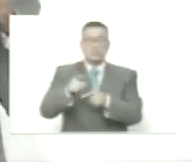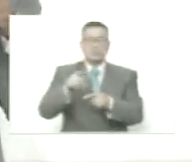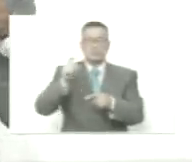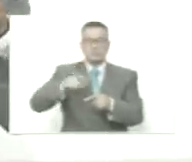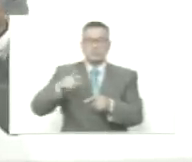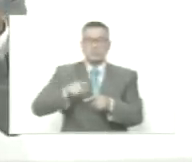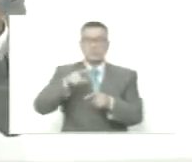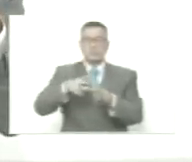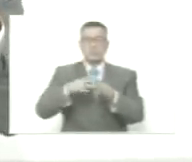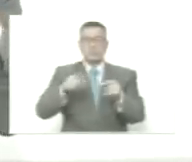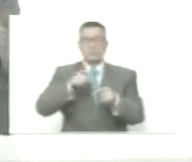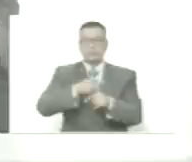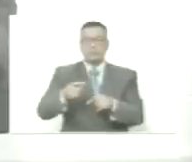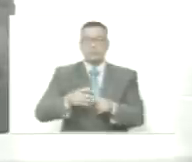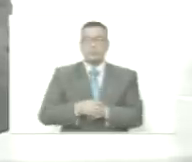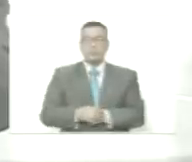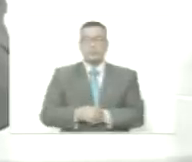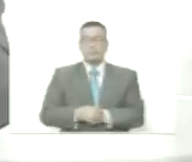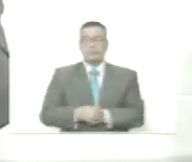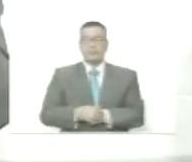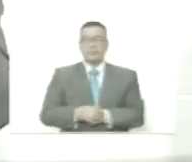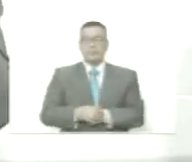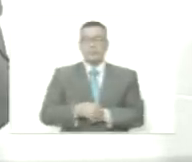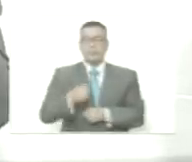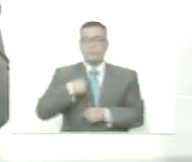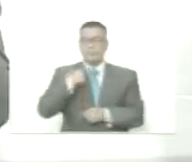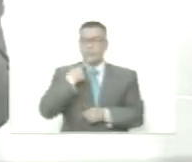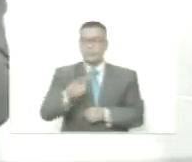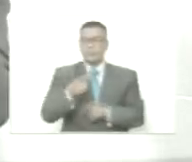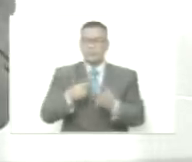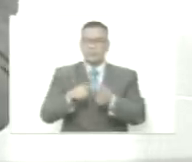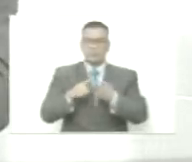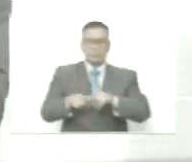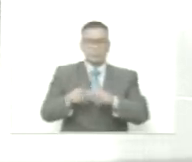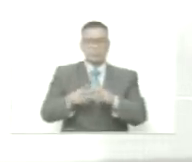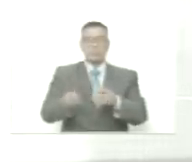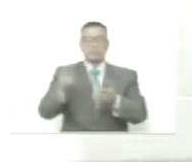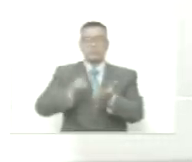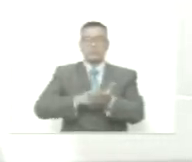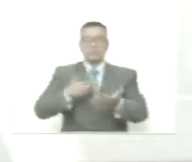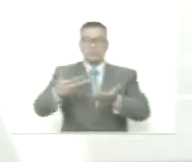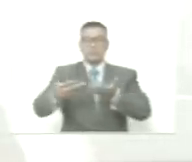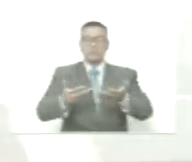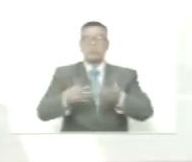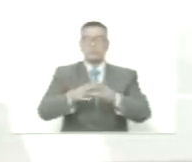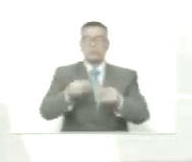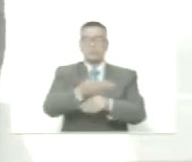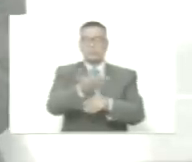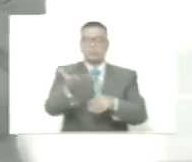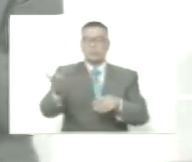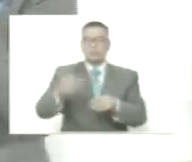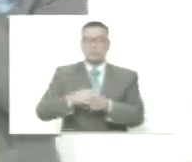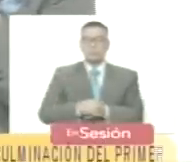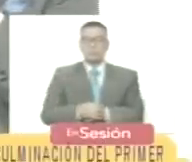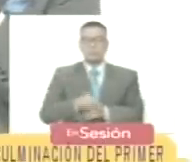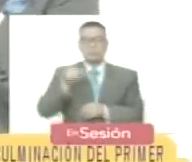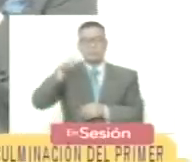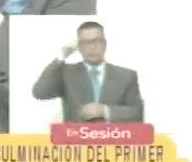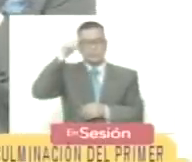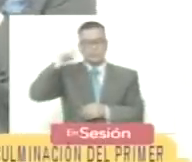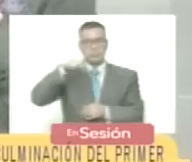servicio. Y lo hemos dicho otras veces, pero quisiéramos compartirlo nuevamente con ustedes aquí